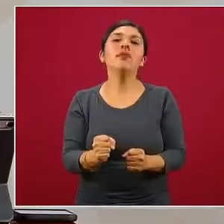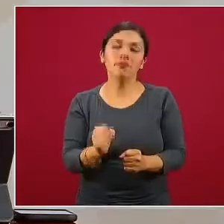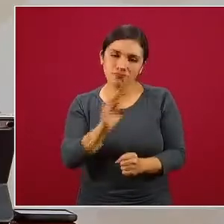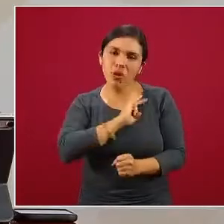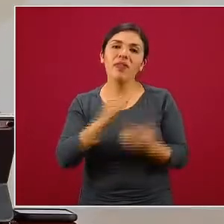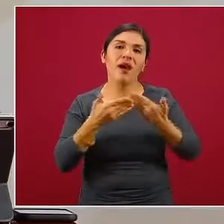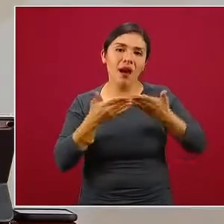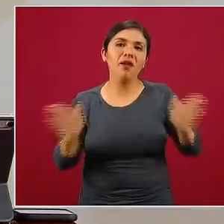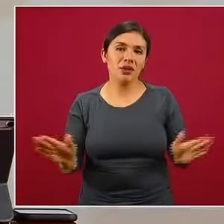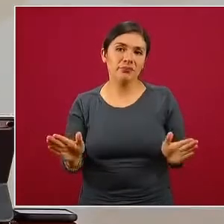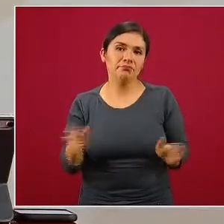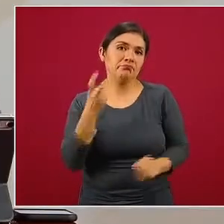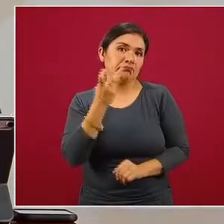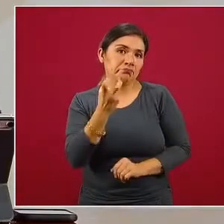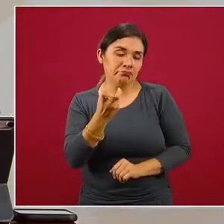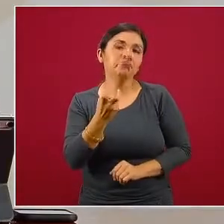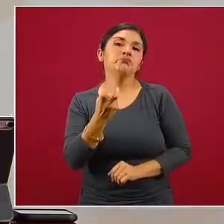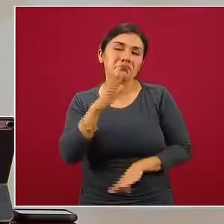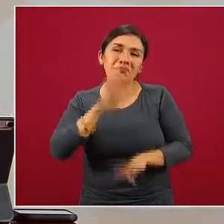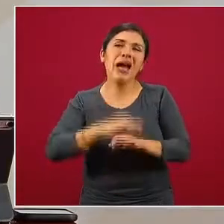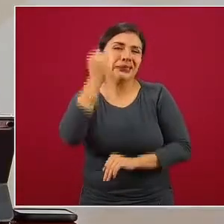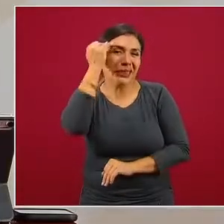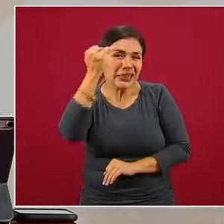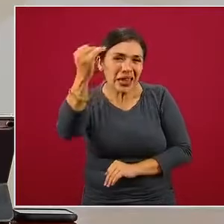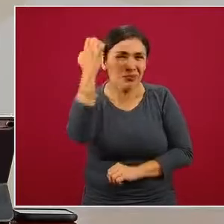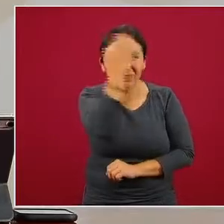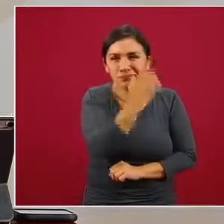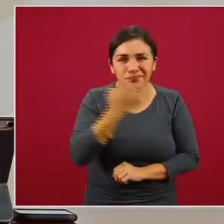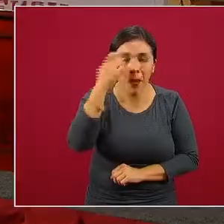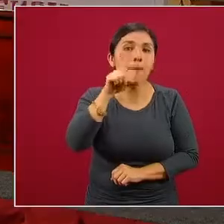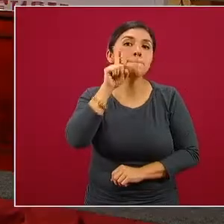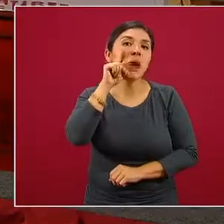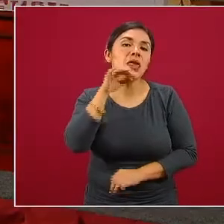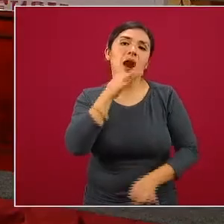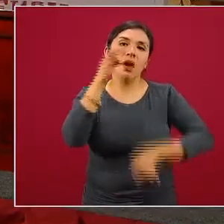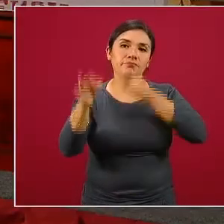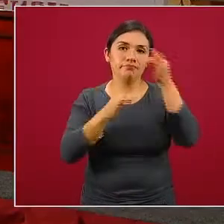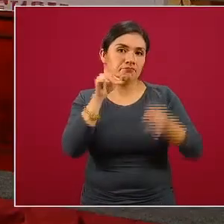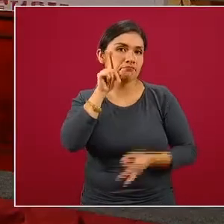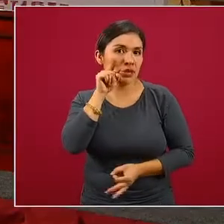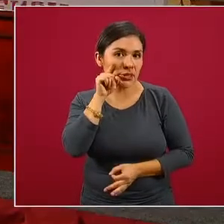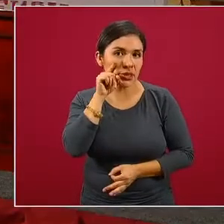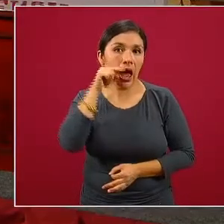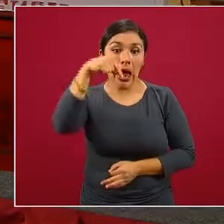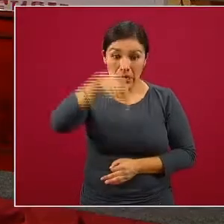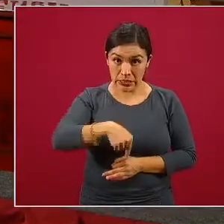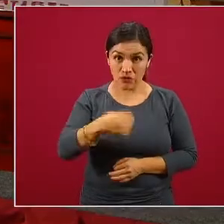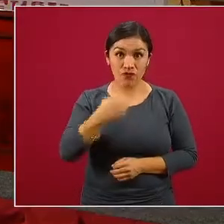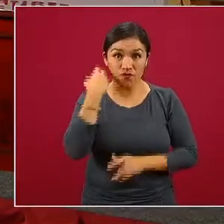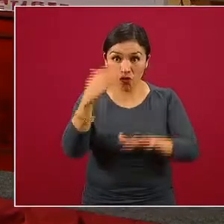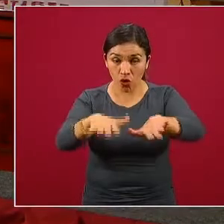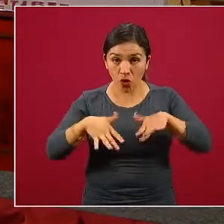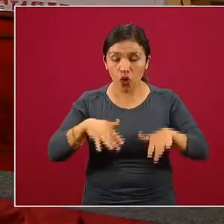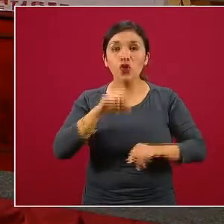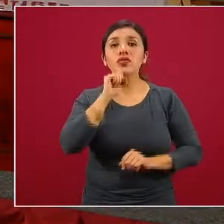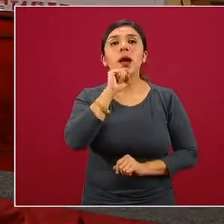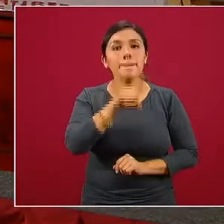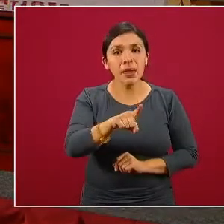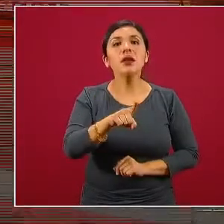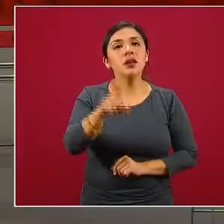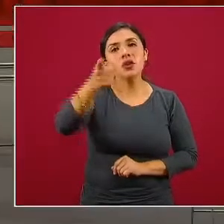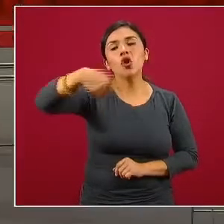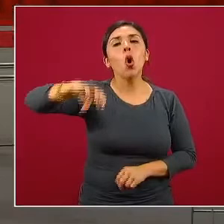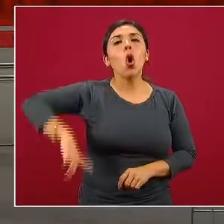poder abrir. Entonces, esto nos llevó un poco más y mañana los anunciaremos, tanto aquí en el foro como directamente a